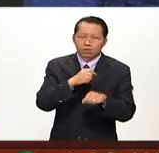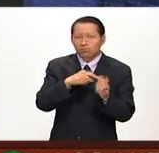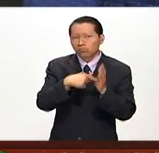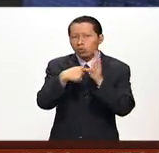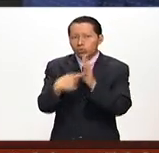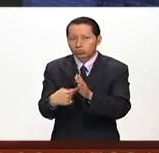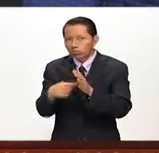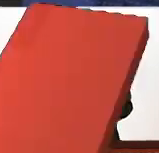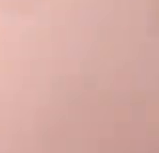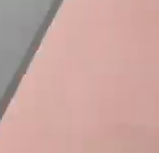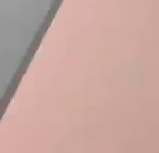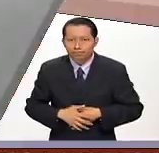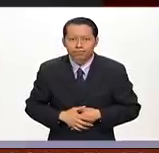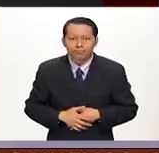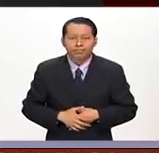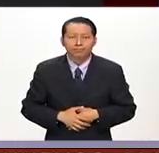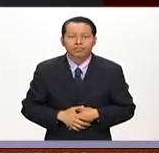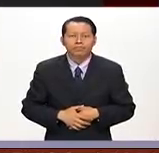equipaje.